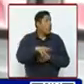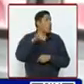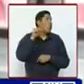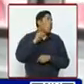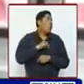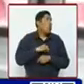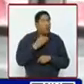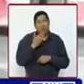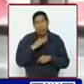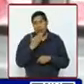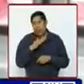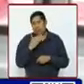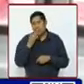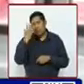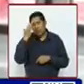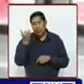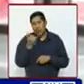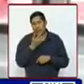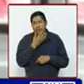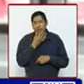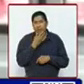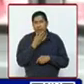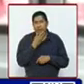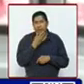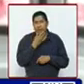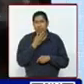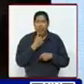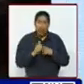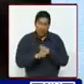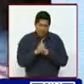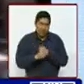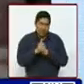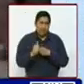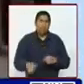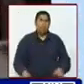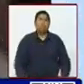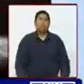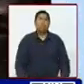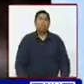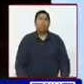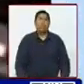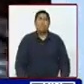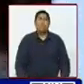No, mal, mal. ¿Por qué? Por el riesgo.